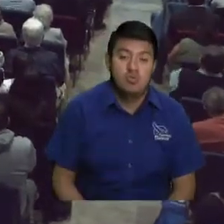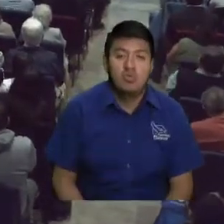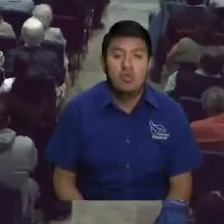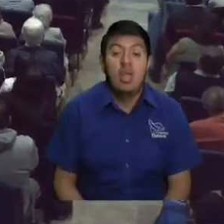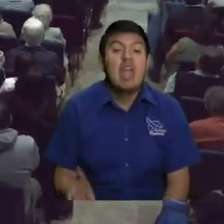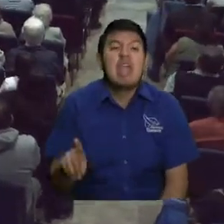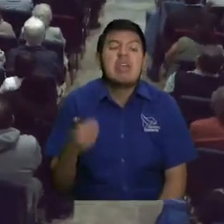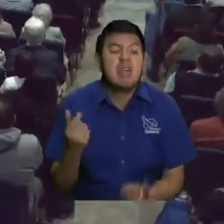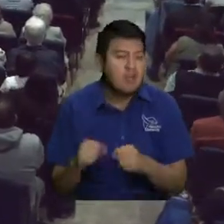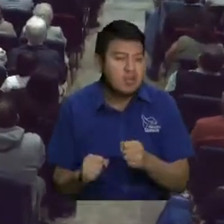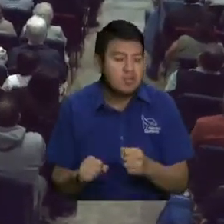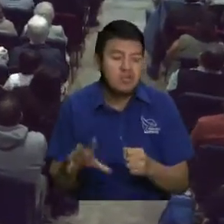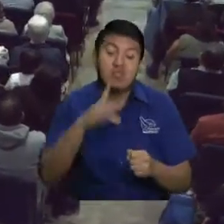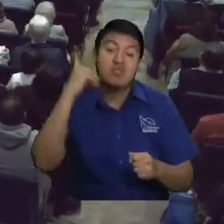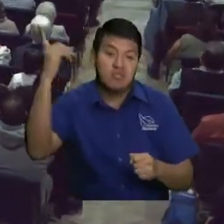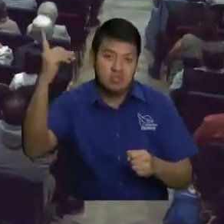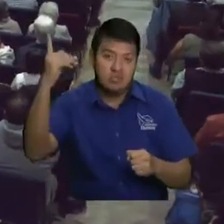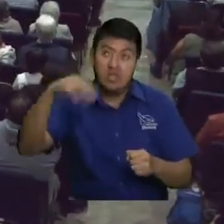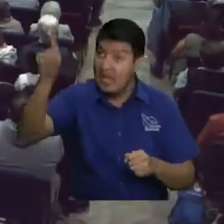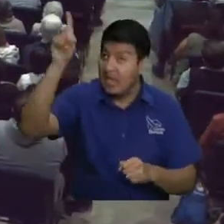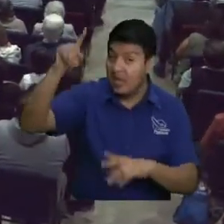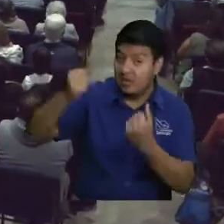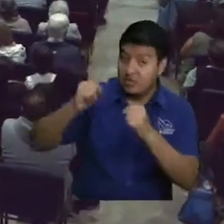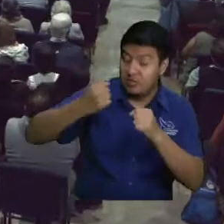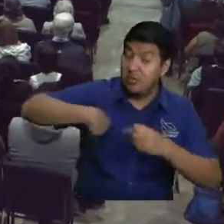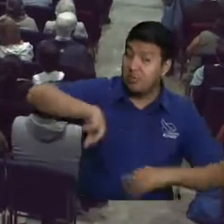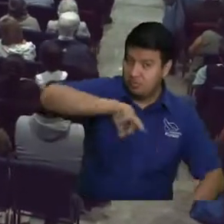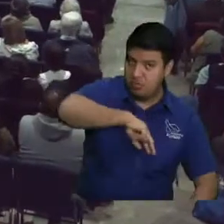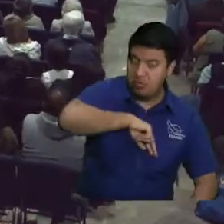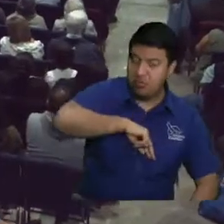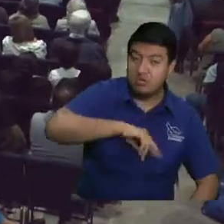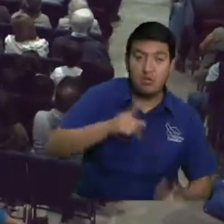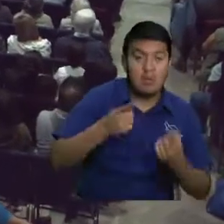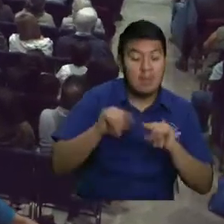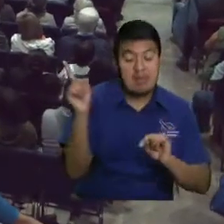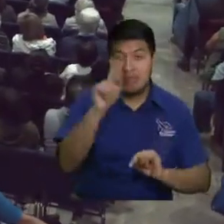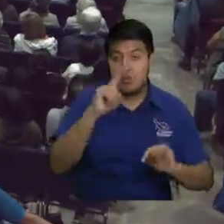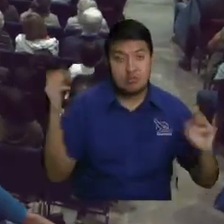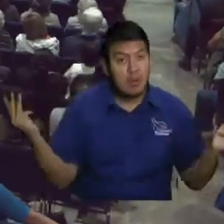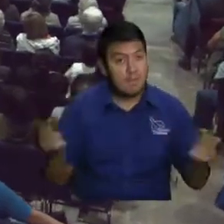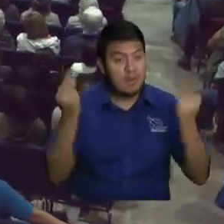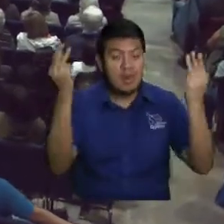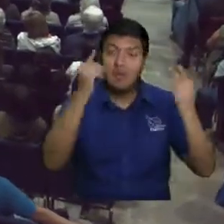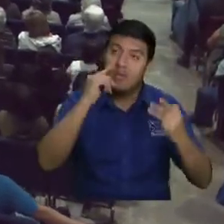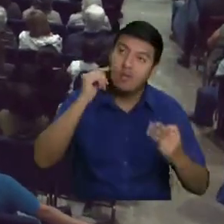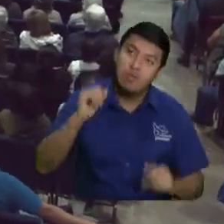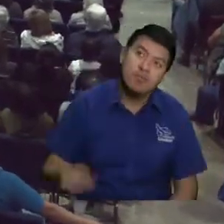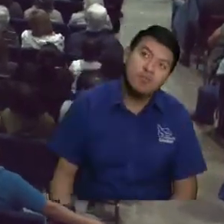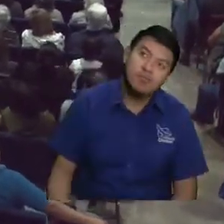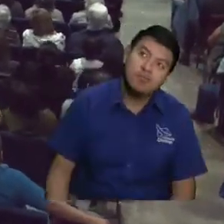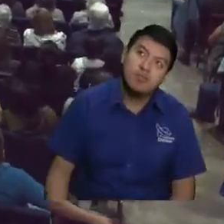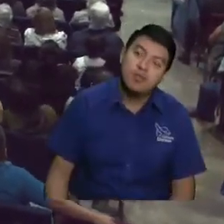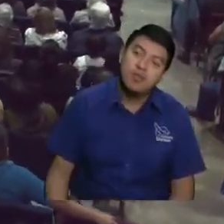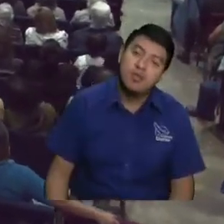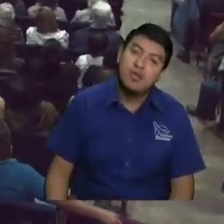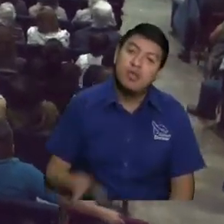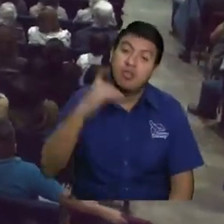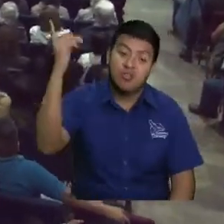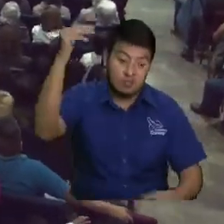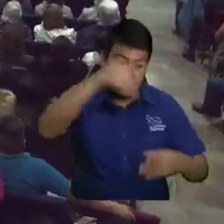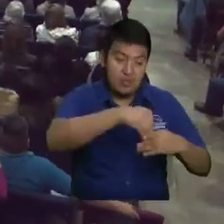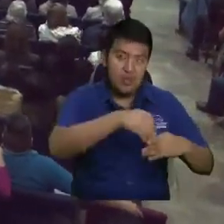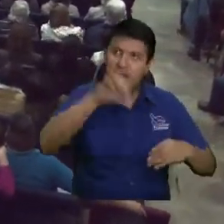lo hizo? Lo hizo Dios, porque Dios nos hizo a nosotros. Pero no es un milagro que el Señor irrumpió. No, Él